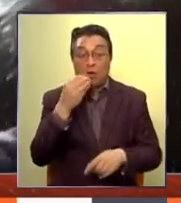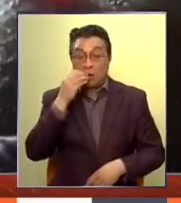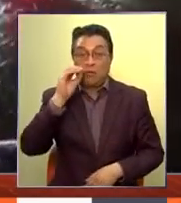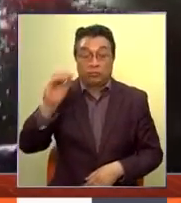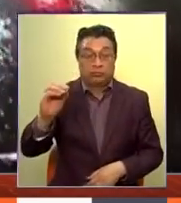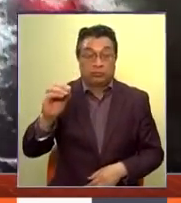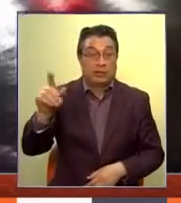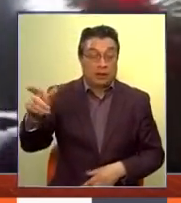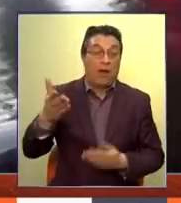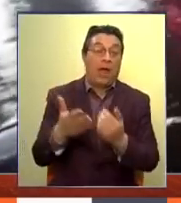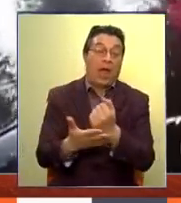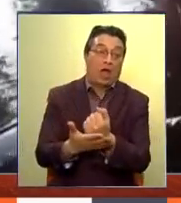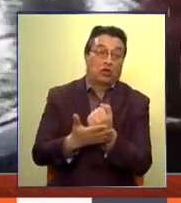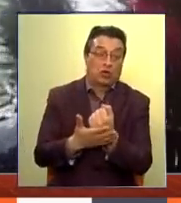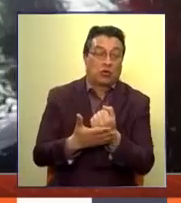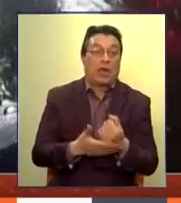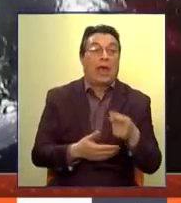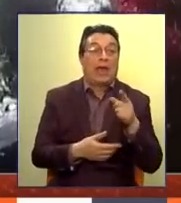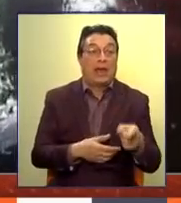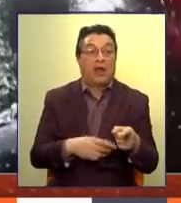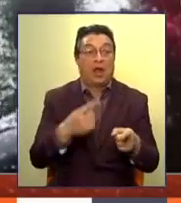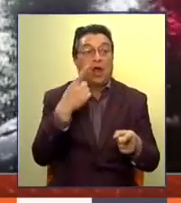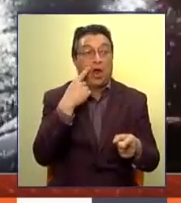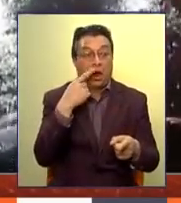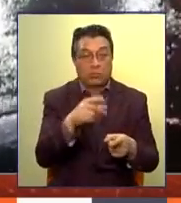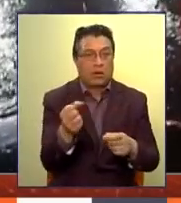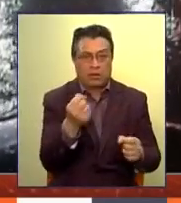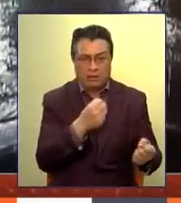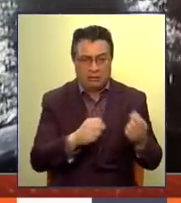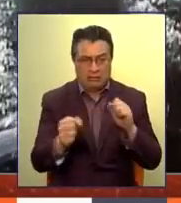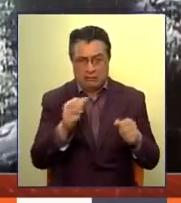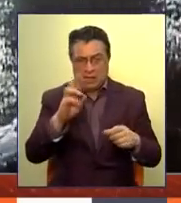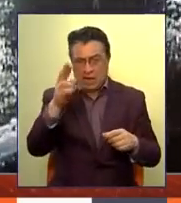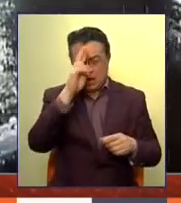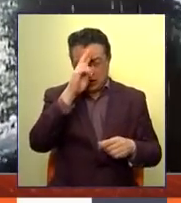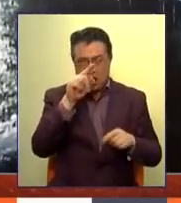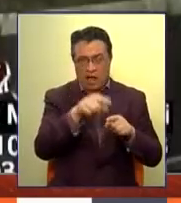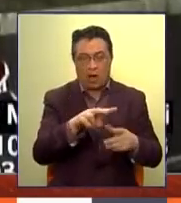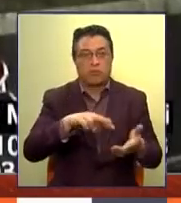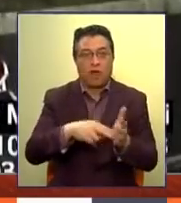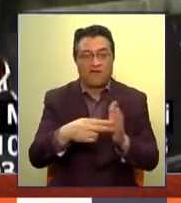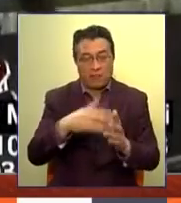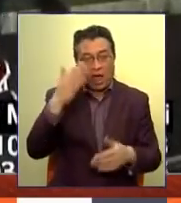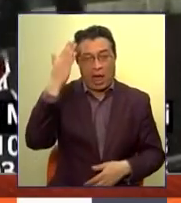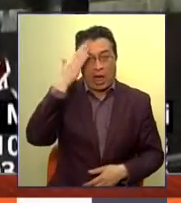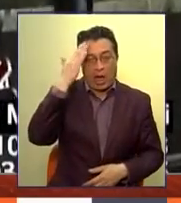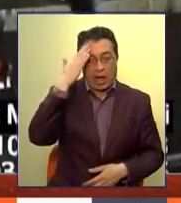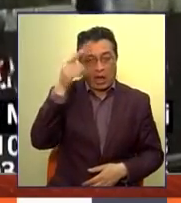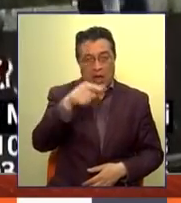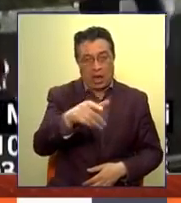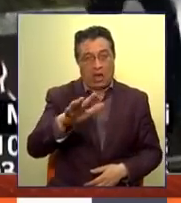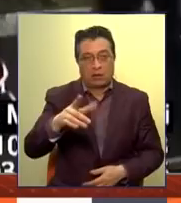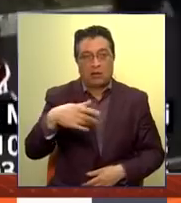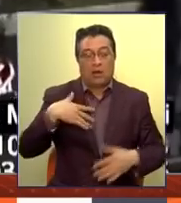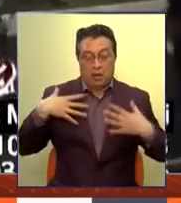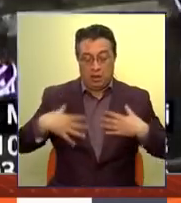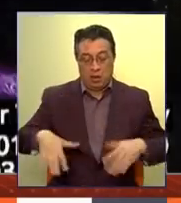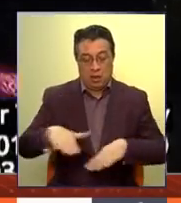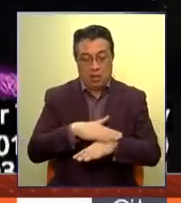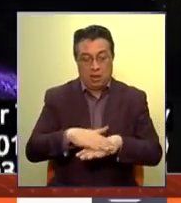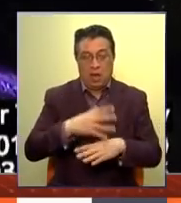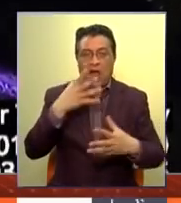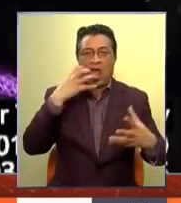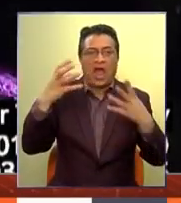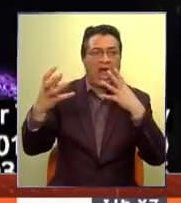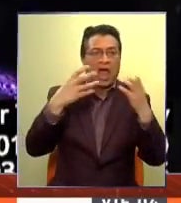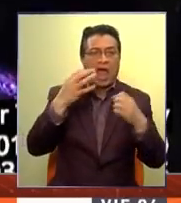policía pidiendo ayuda porque este hombre estaba teniendo un comportamiento errático por problemas mentales. Él estaba desnudo y gritando en la calle que